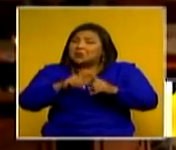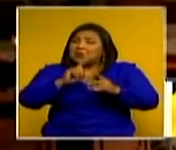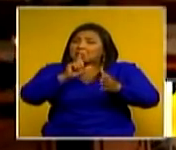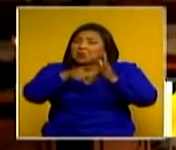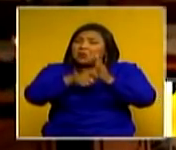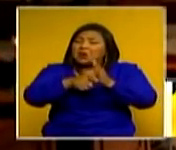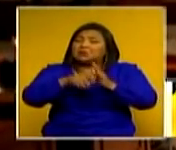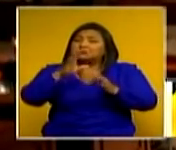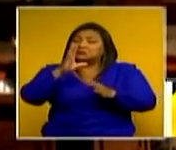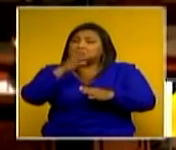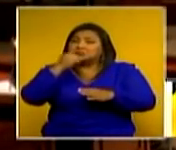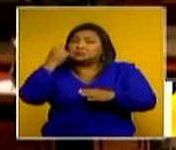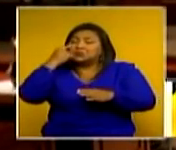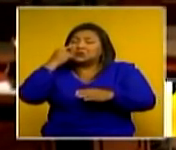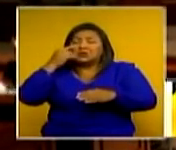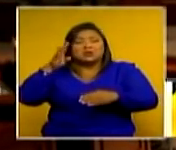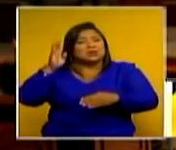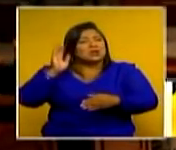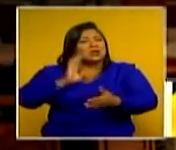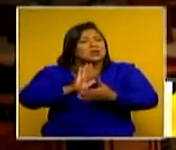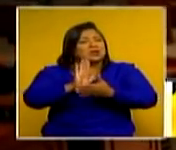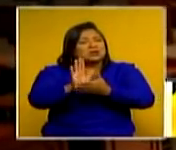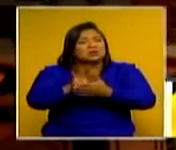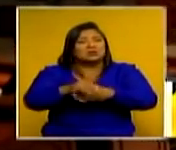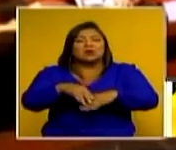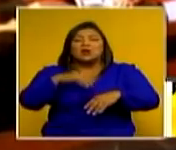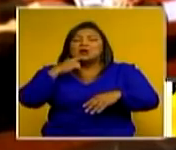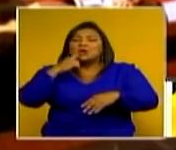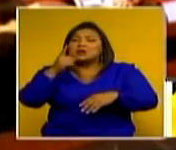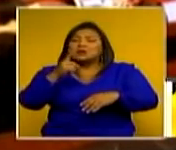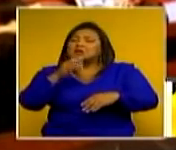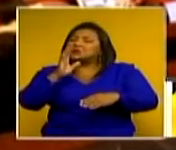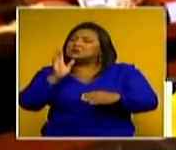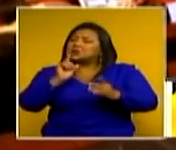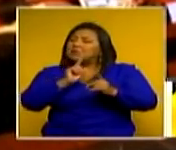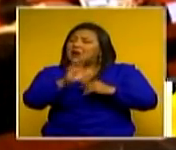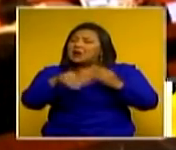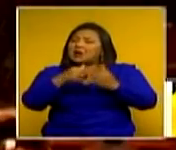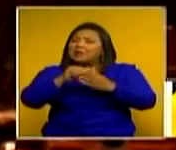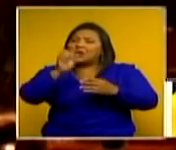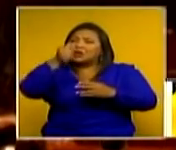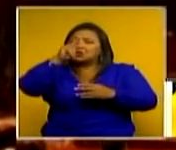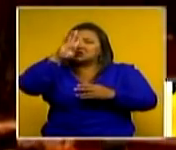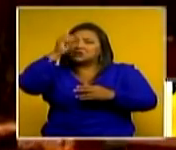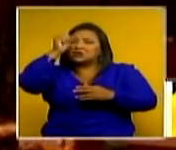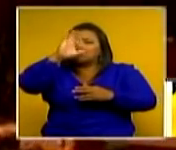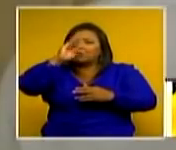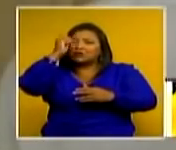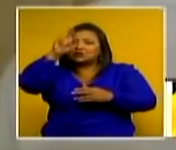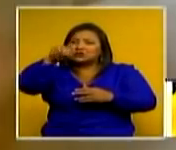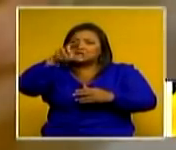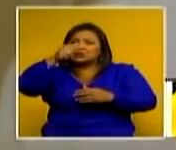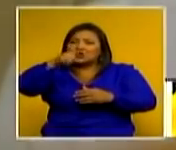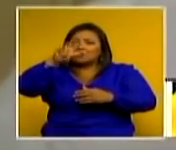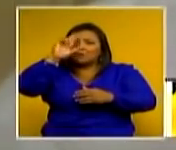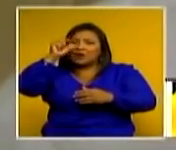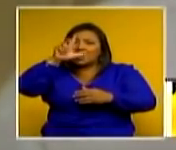rafael correa rechazó las palabras de la asambleísta sebastián palacios donde referí a corrupción en su gobierno